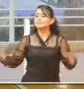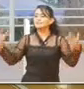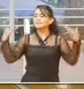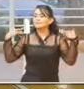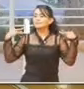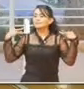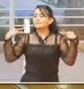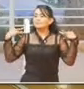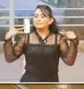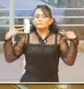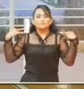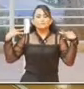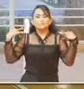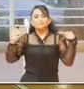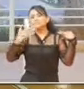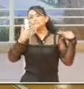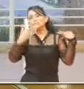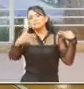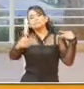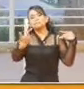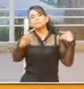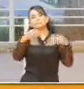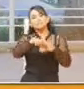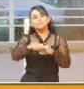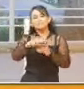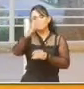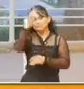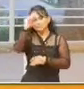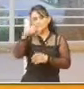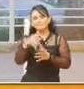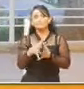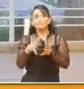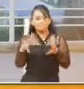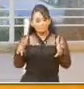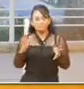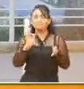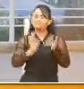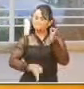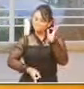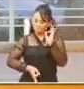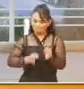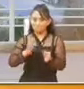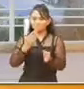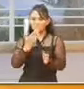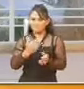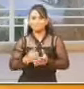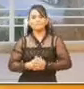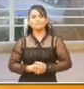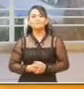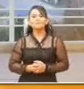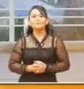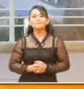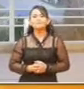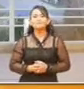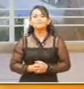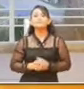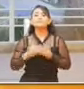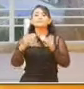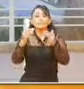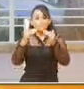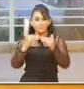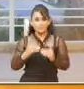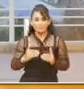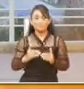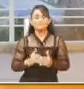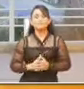¿Abstenciones? Bien, doy cuenta de 12 votos a favor, por lo que se aprueba por mayoría el acuerdo antes mencionado. Continuando con el